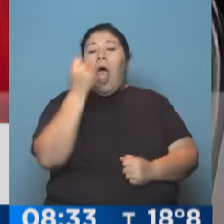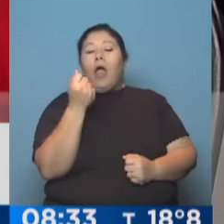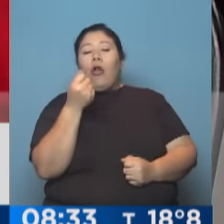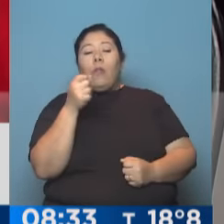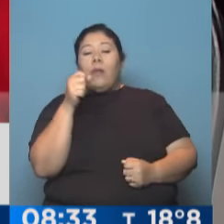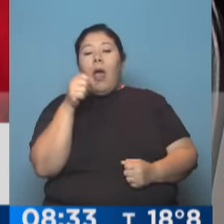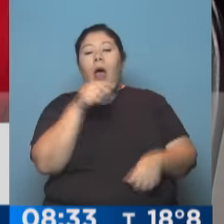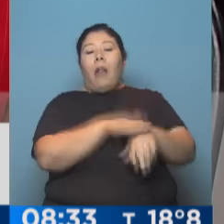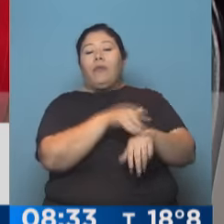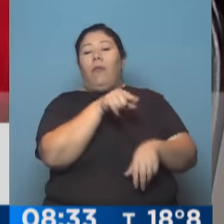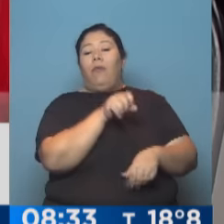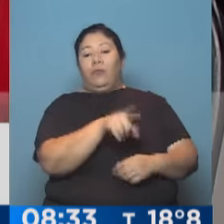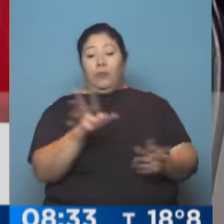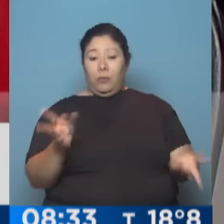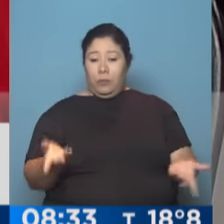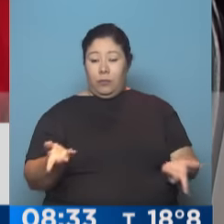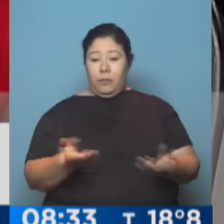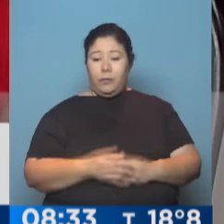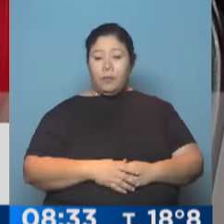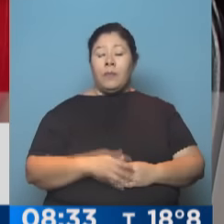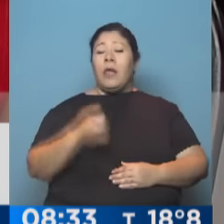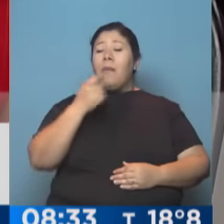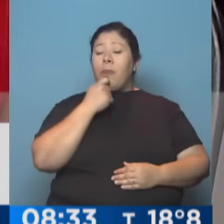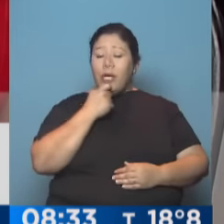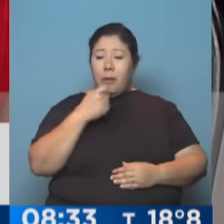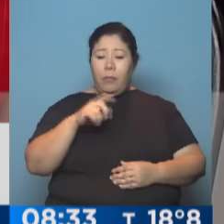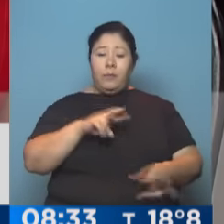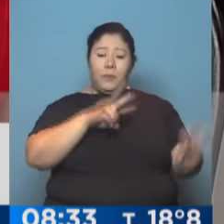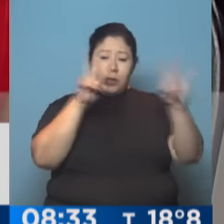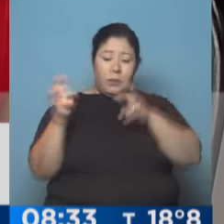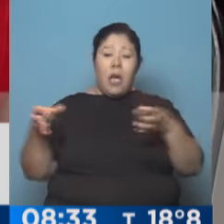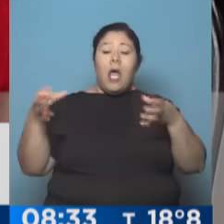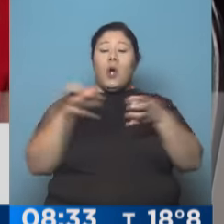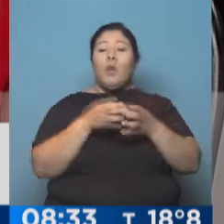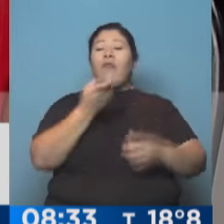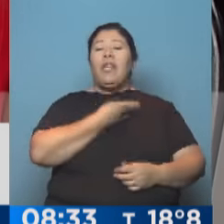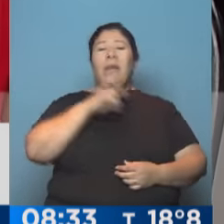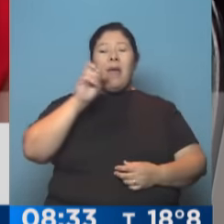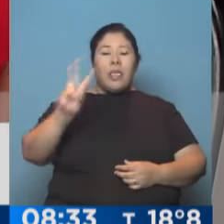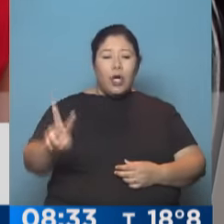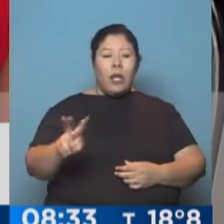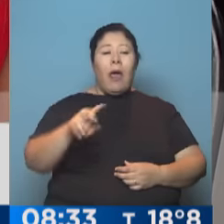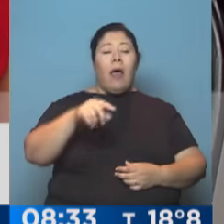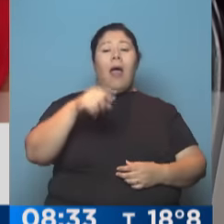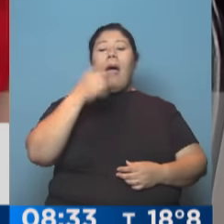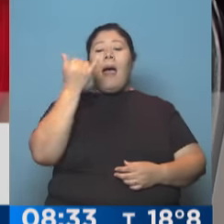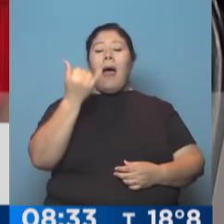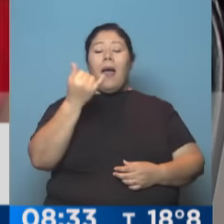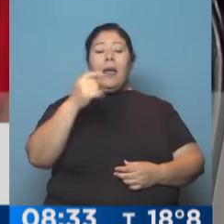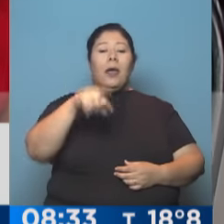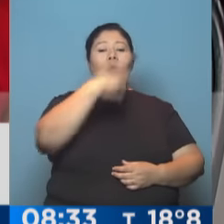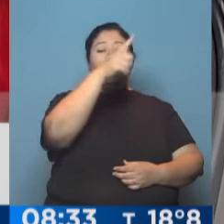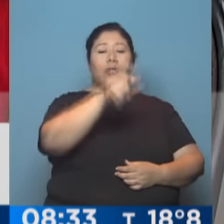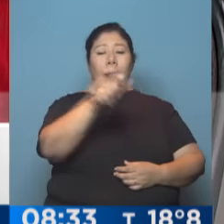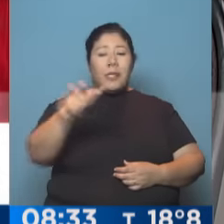escucha por esta por estos días que desde el frente para la victoria se aplica una campaña del miedo es una se puede utilizar esa